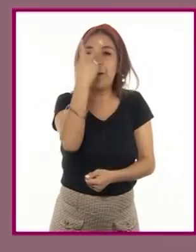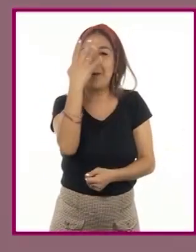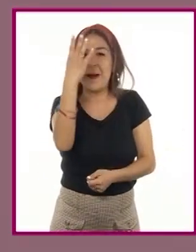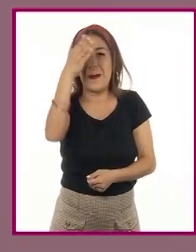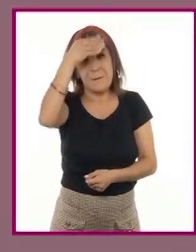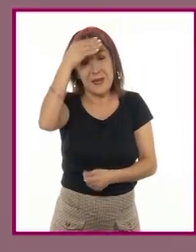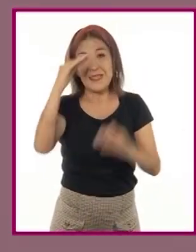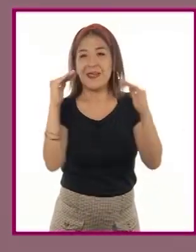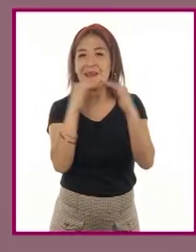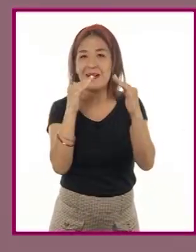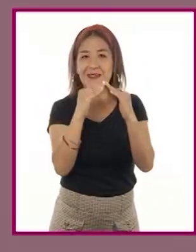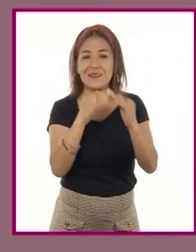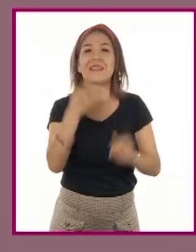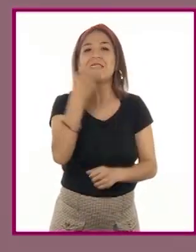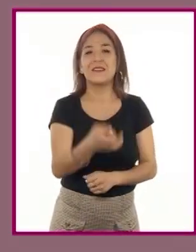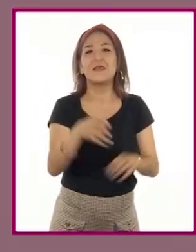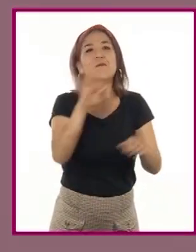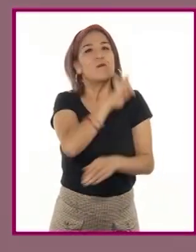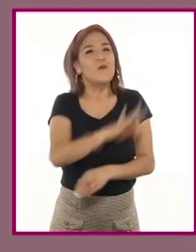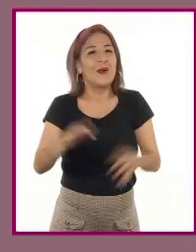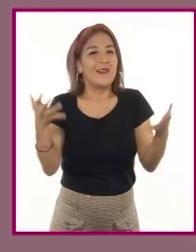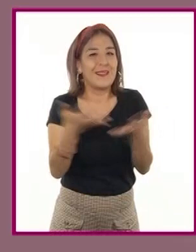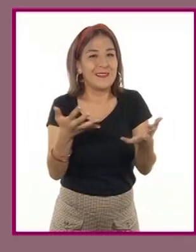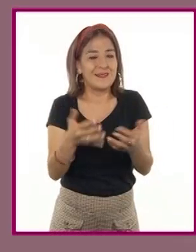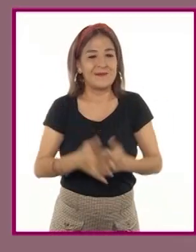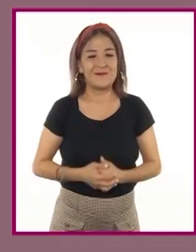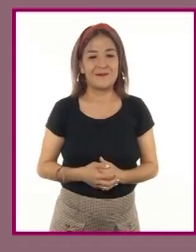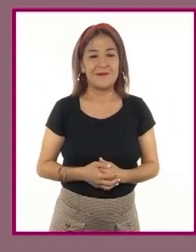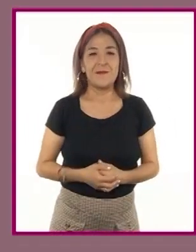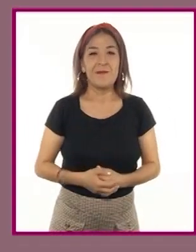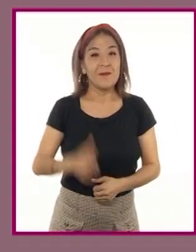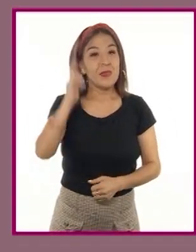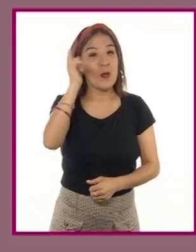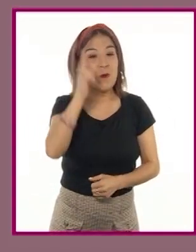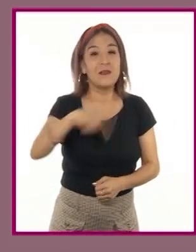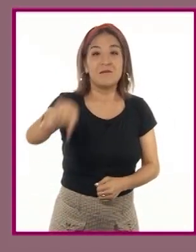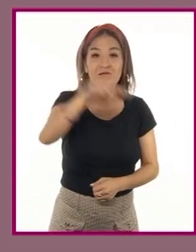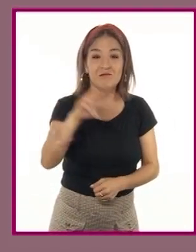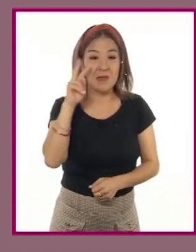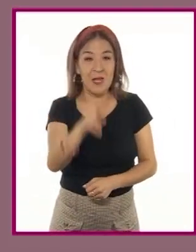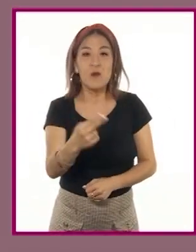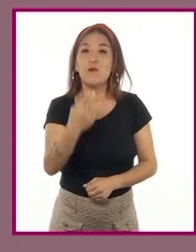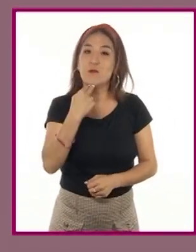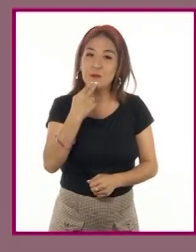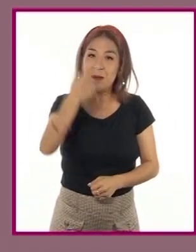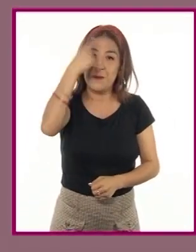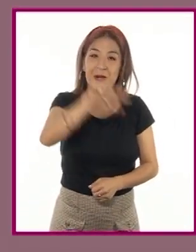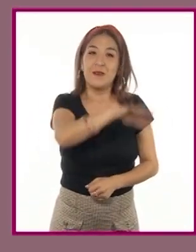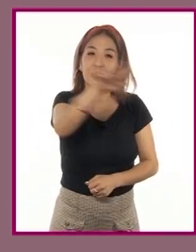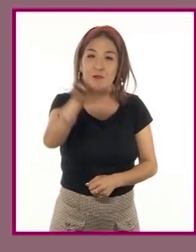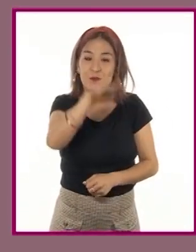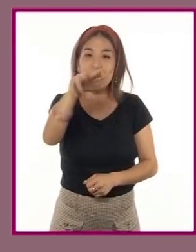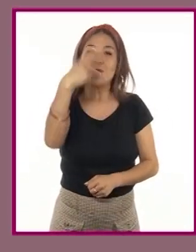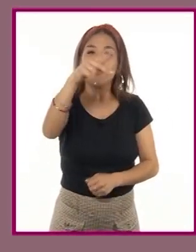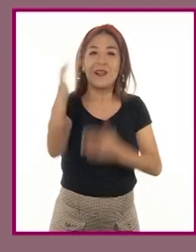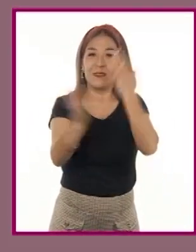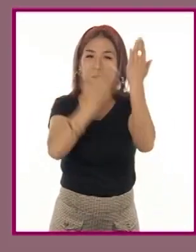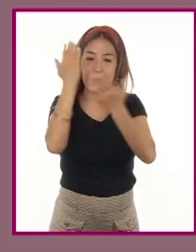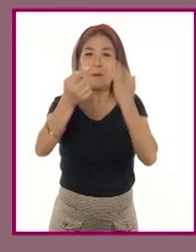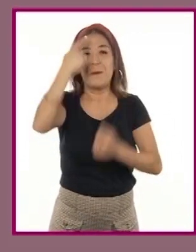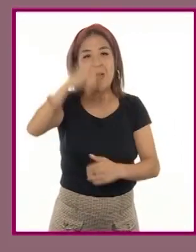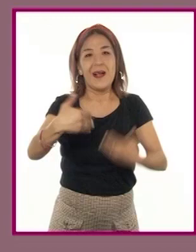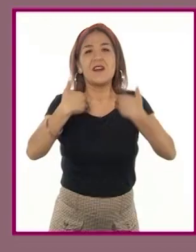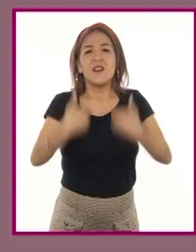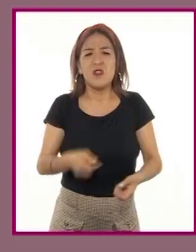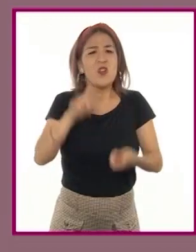Aprende en Casa esté siendo posible. Esperamos que haya sido de mucha utilidad para sus estudios y para la comprensión